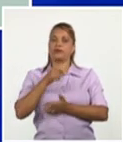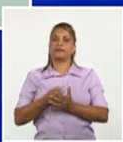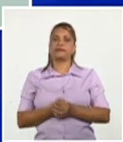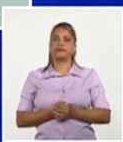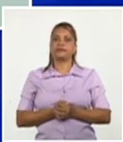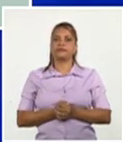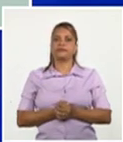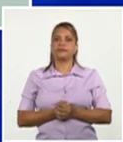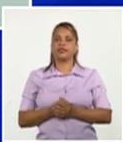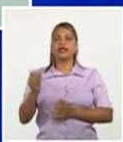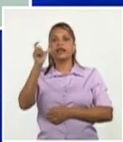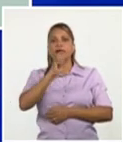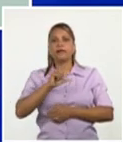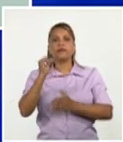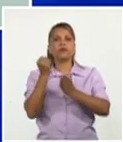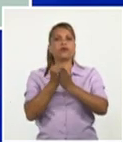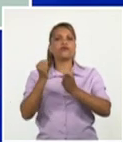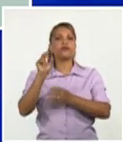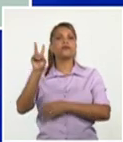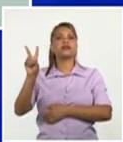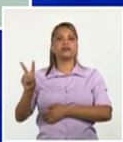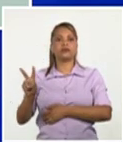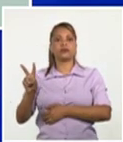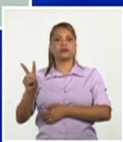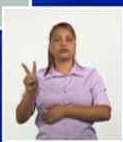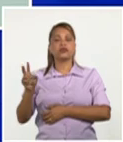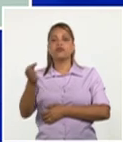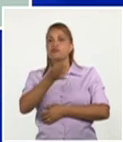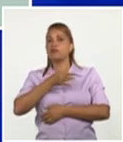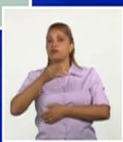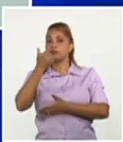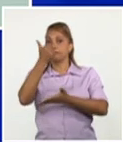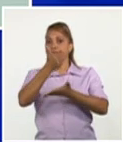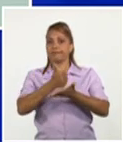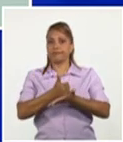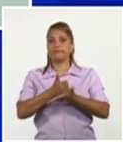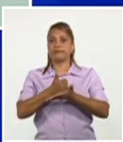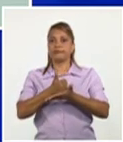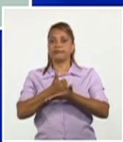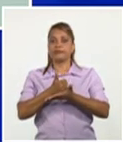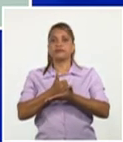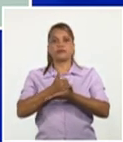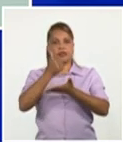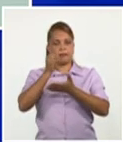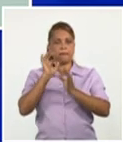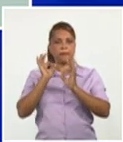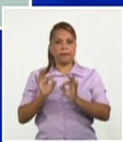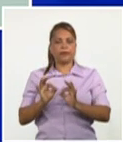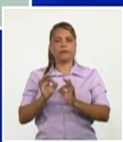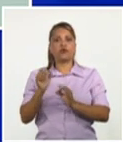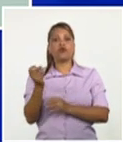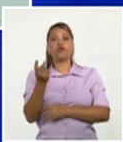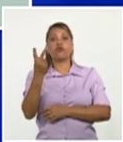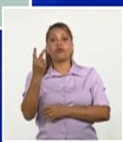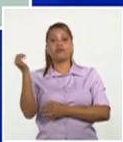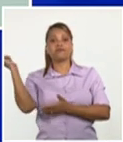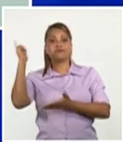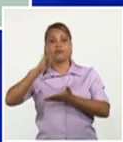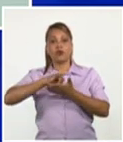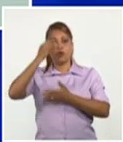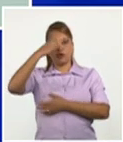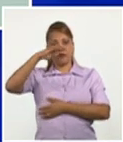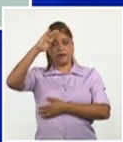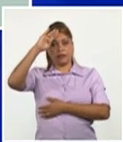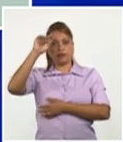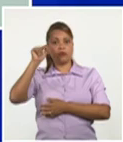Camagüey se confirman 2 casos del municipio cabecera, Camagüey. Los 2 son viajeros cubanos procedentes de